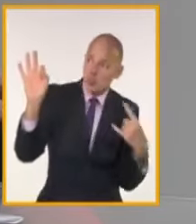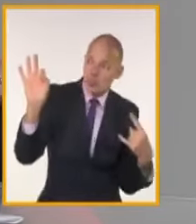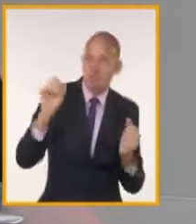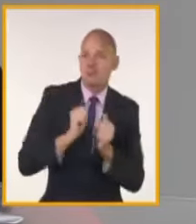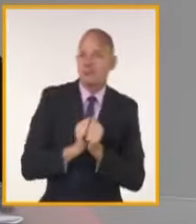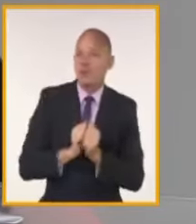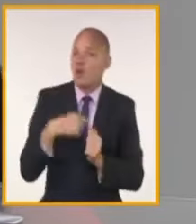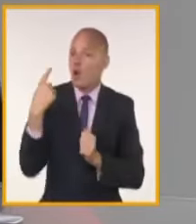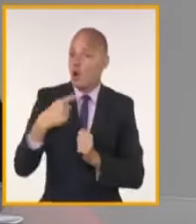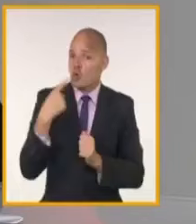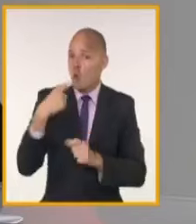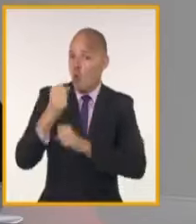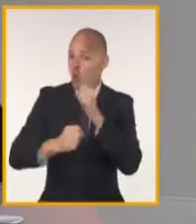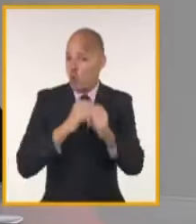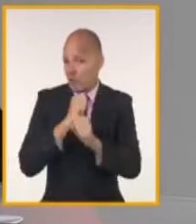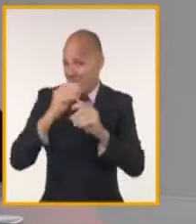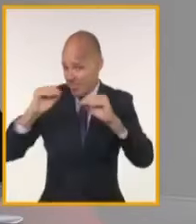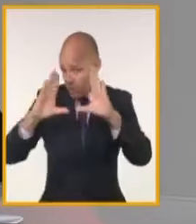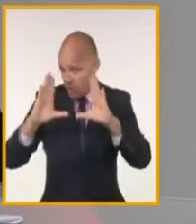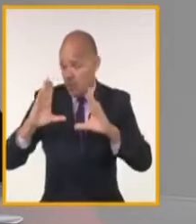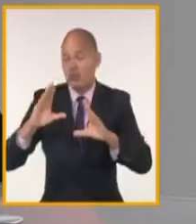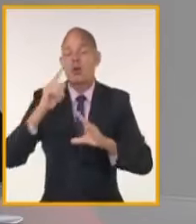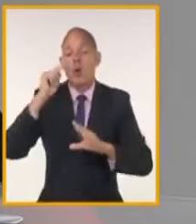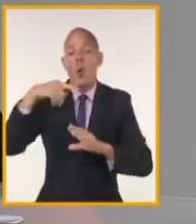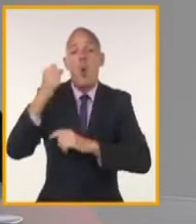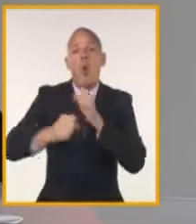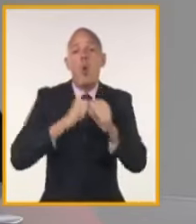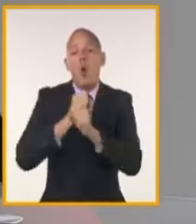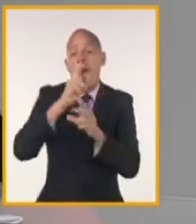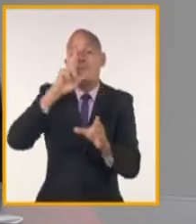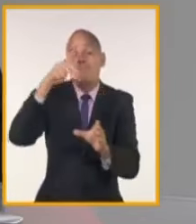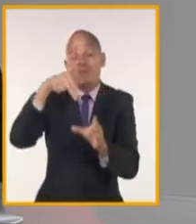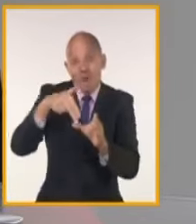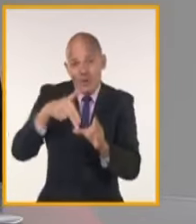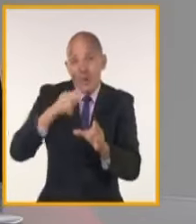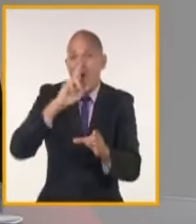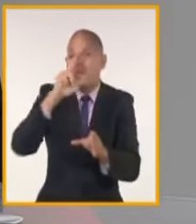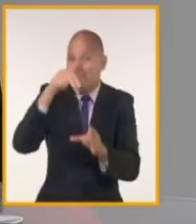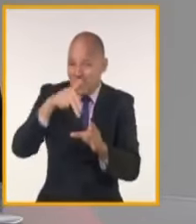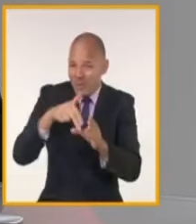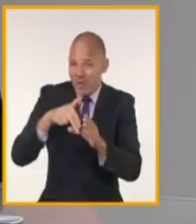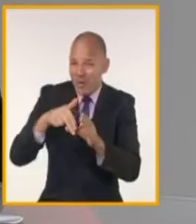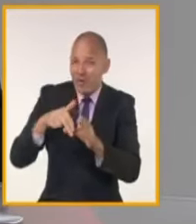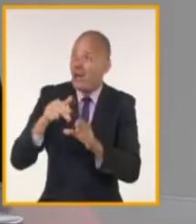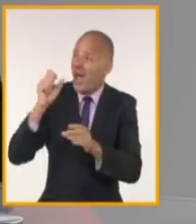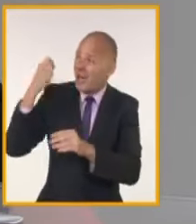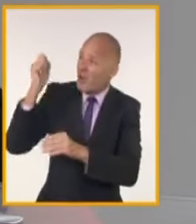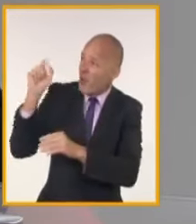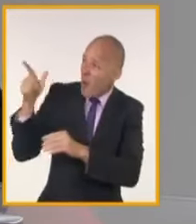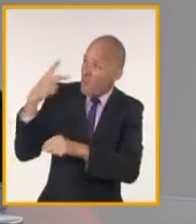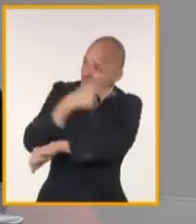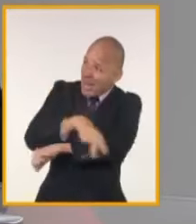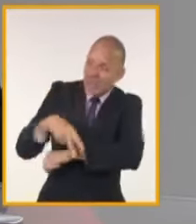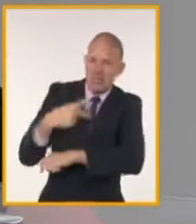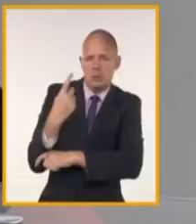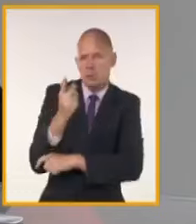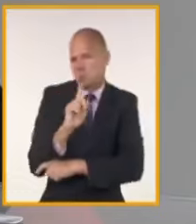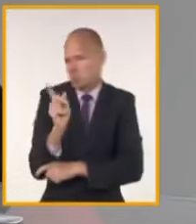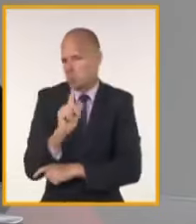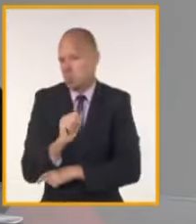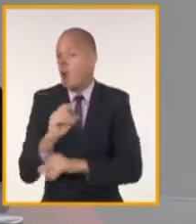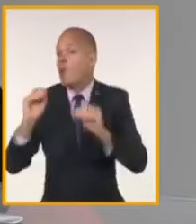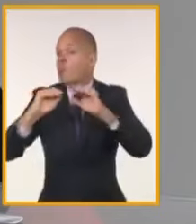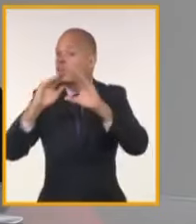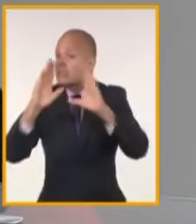importación eso a lo mejor es un plazo de tiempo pequeño que vamos a lograr el año que viene pero la la misión es ese plazo de tiempo